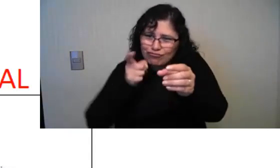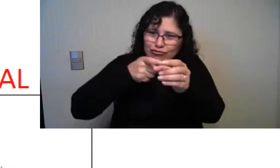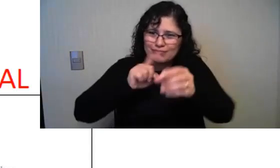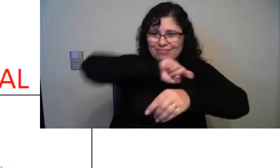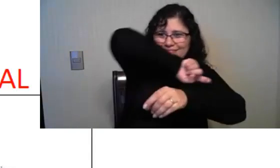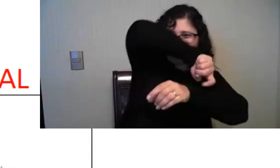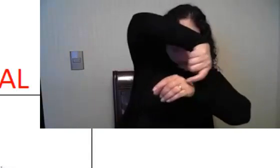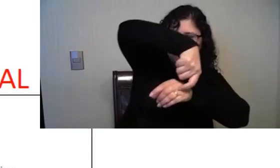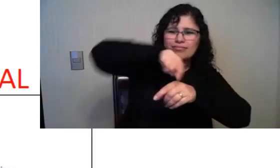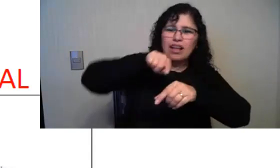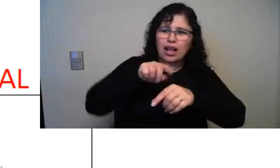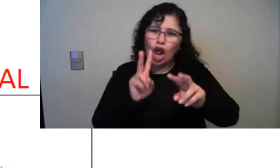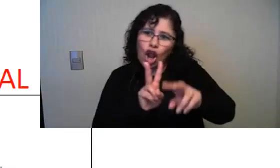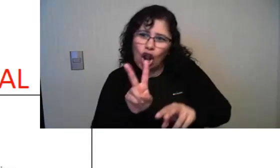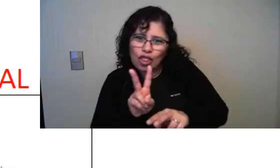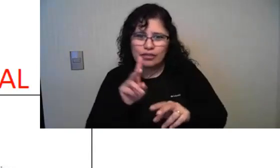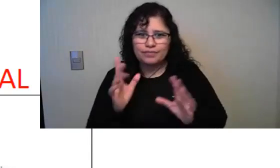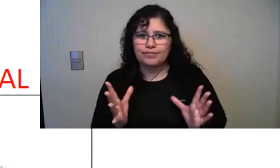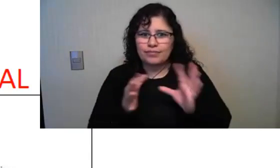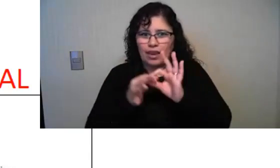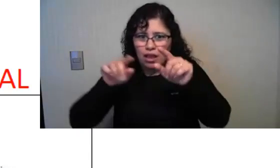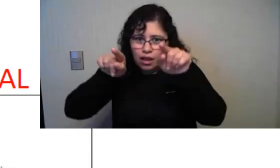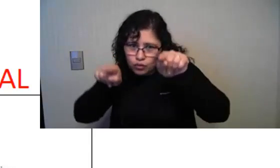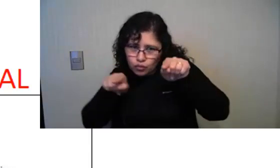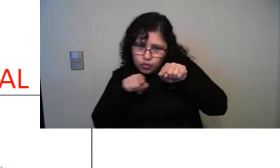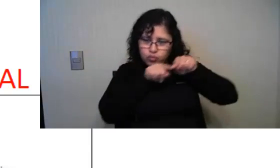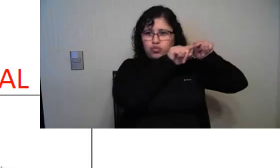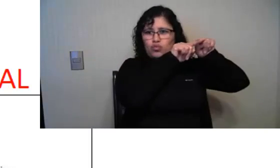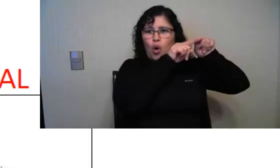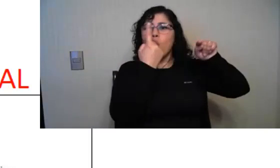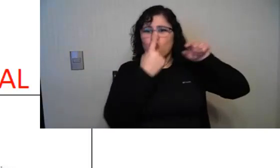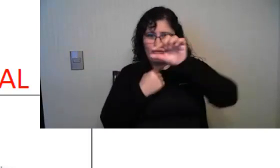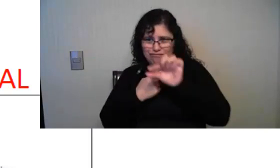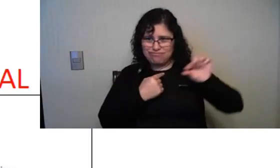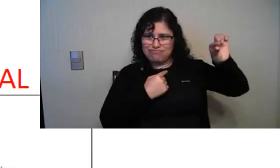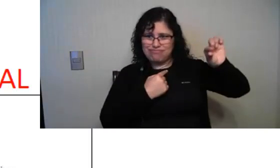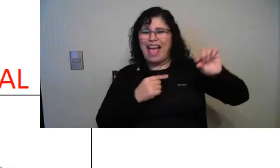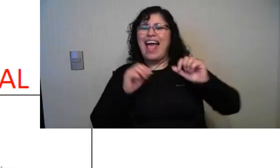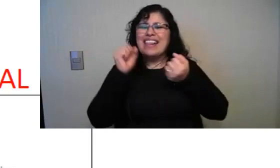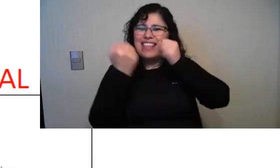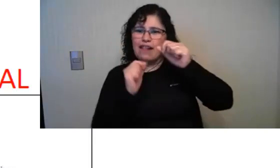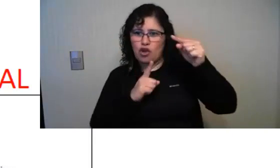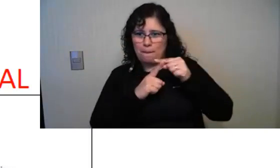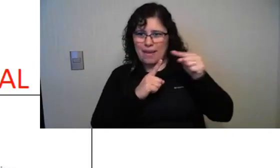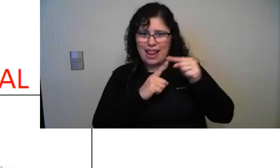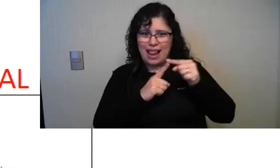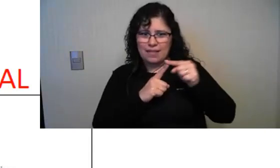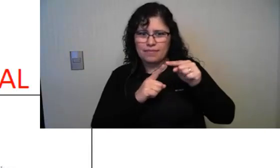para formar este que es el nervio espinal. Una de las características de la raíz posterior, este